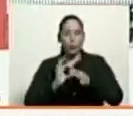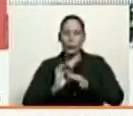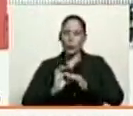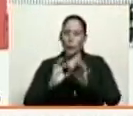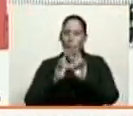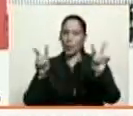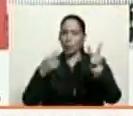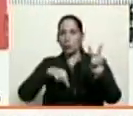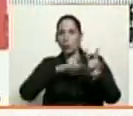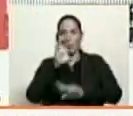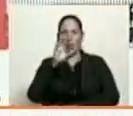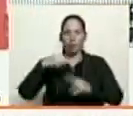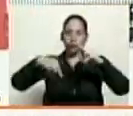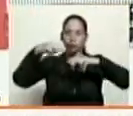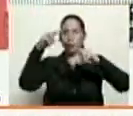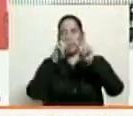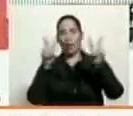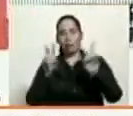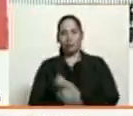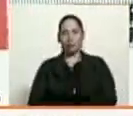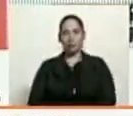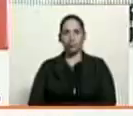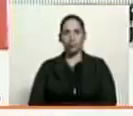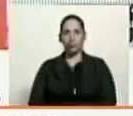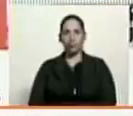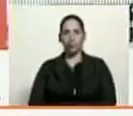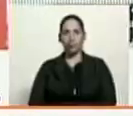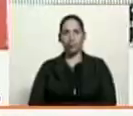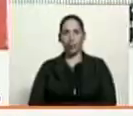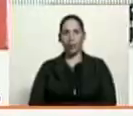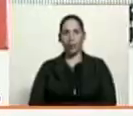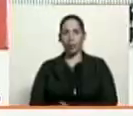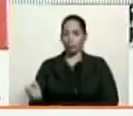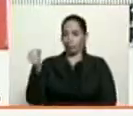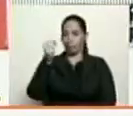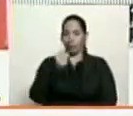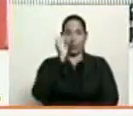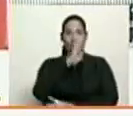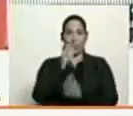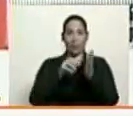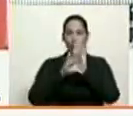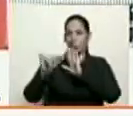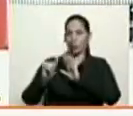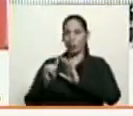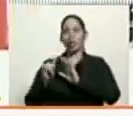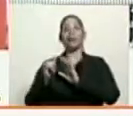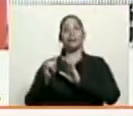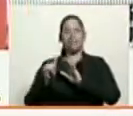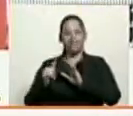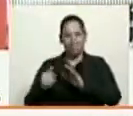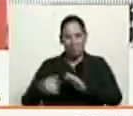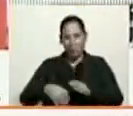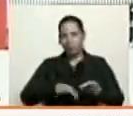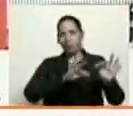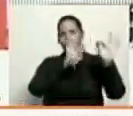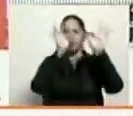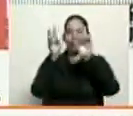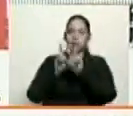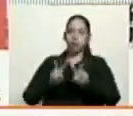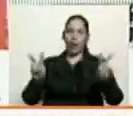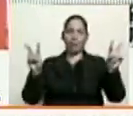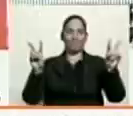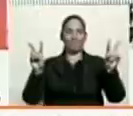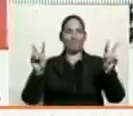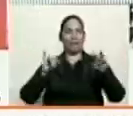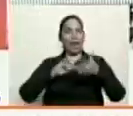país, para construir la paz. Y llegó la Asamblea Nacional Constituyente y llegó la paz a nuestro país. Qué